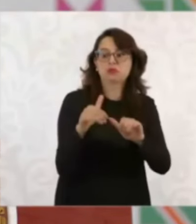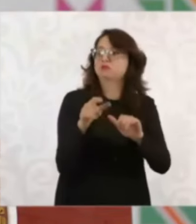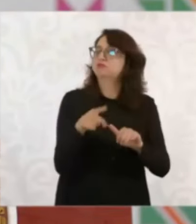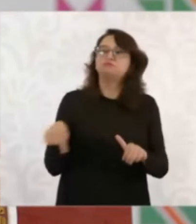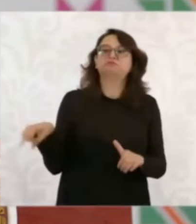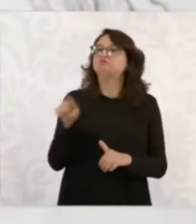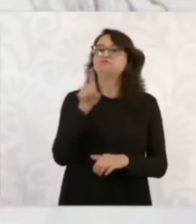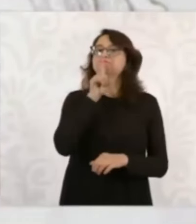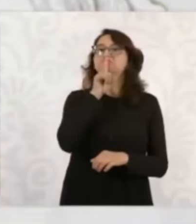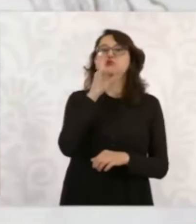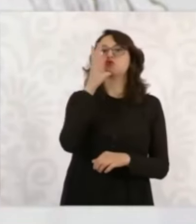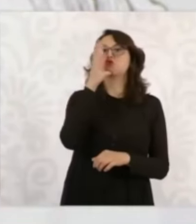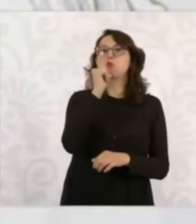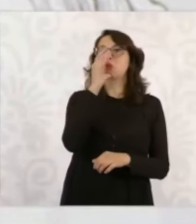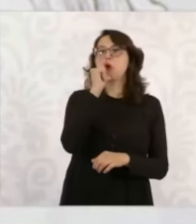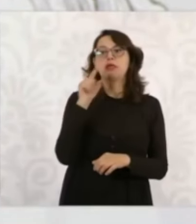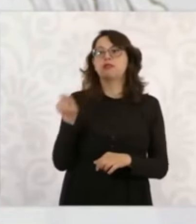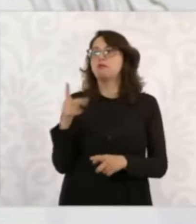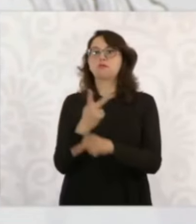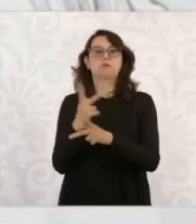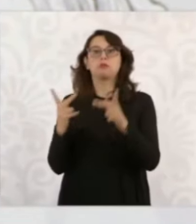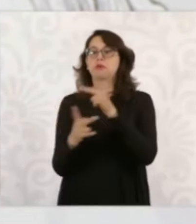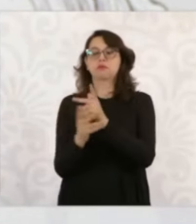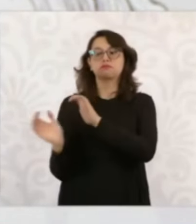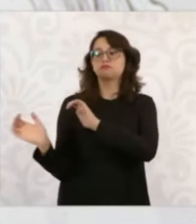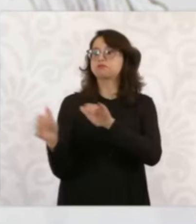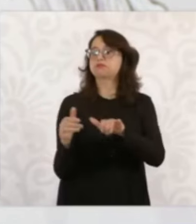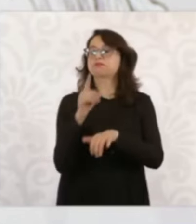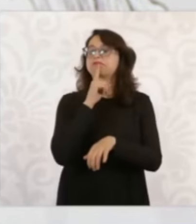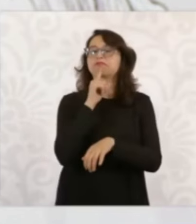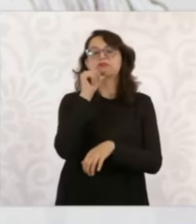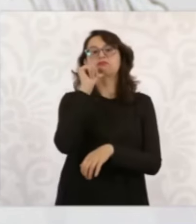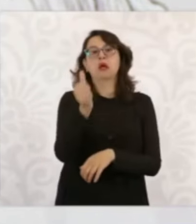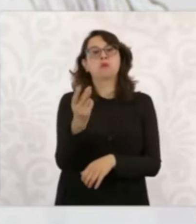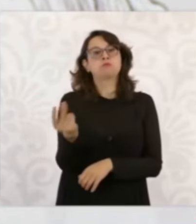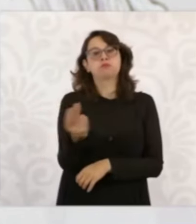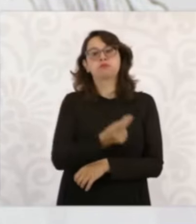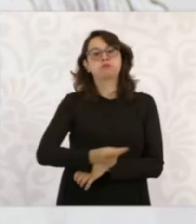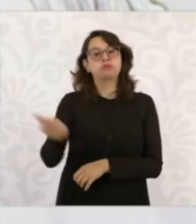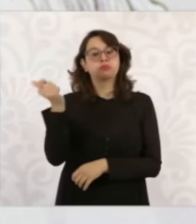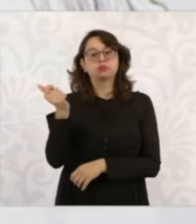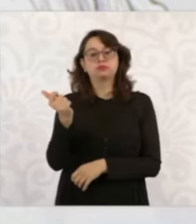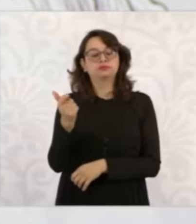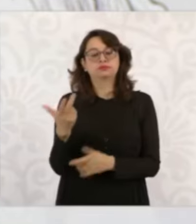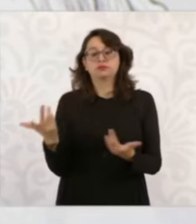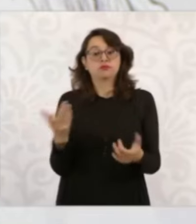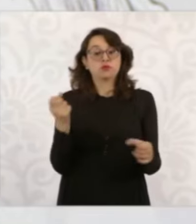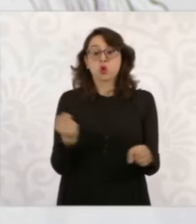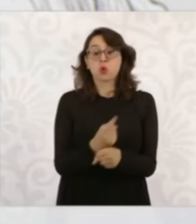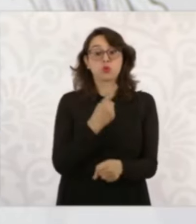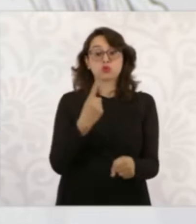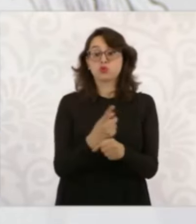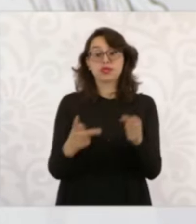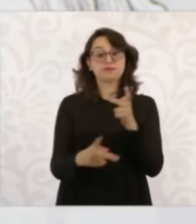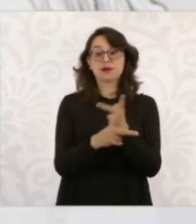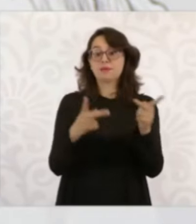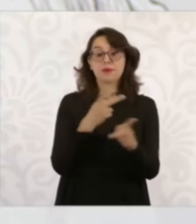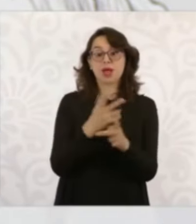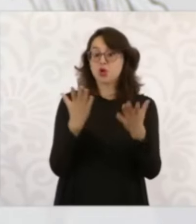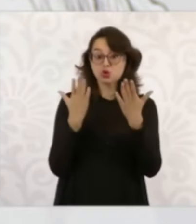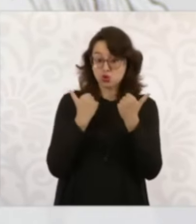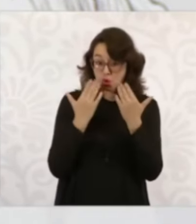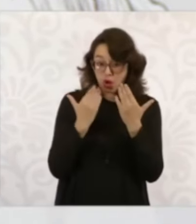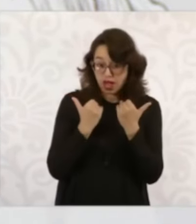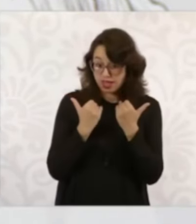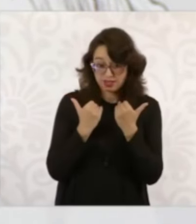entrado al CCH o a la prepa, porque entonces no había tantas opciones de preparatoria, había principalmente la